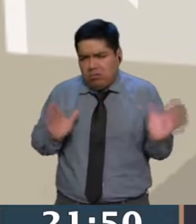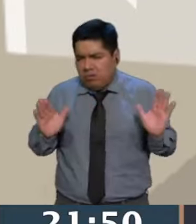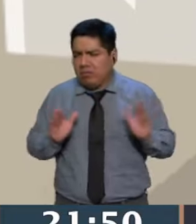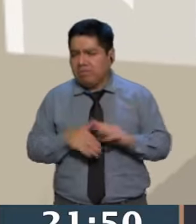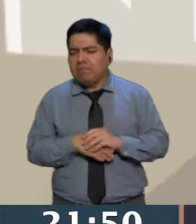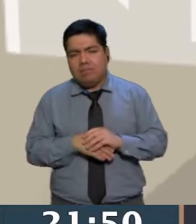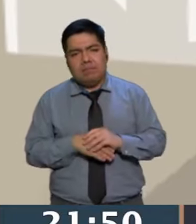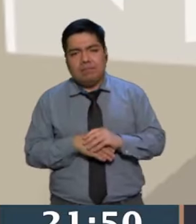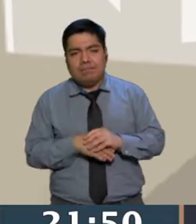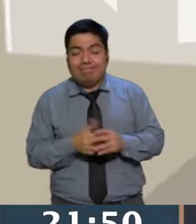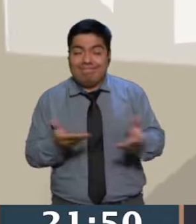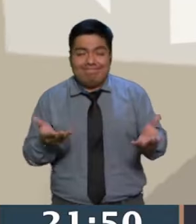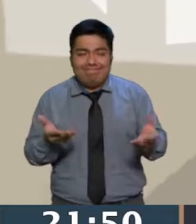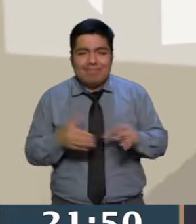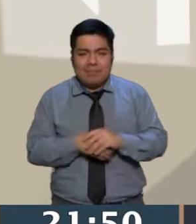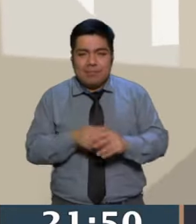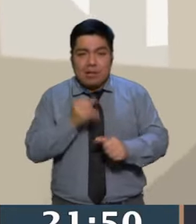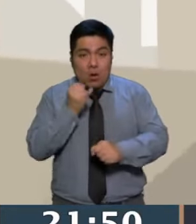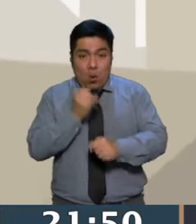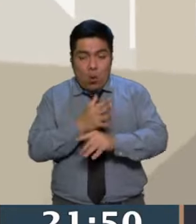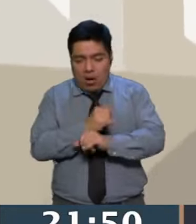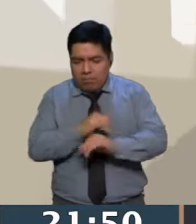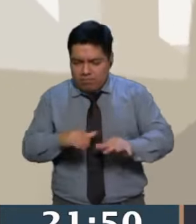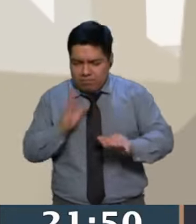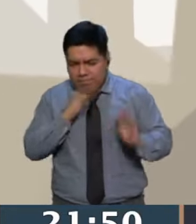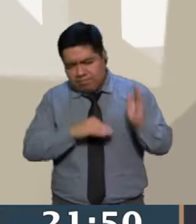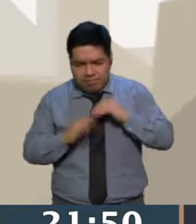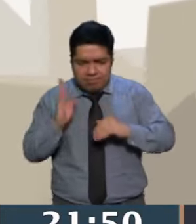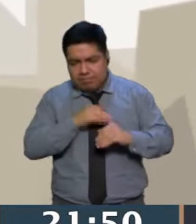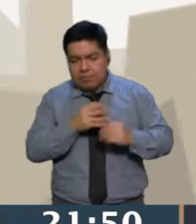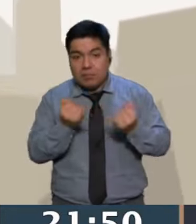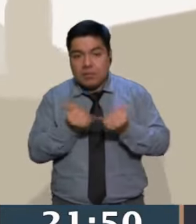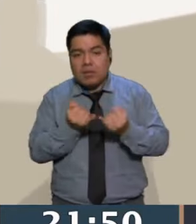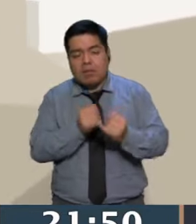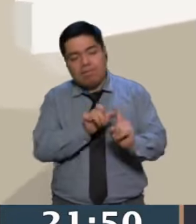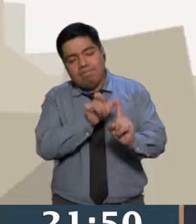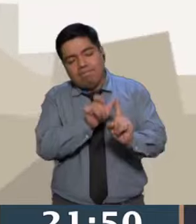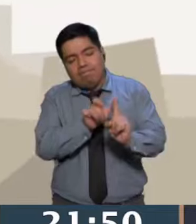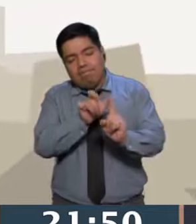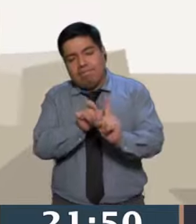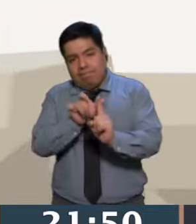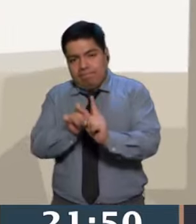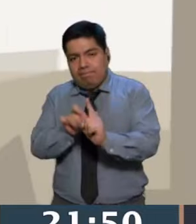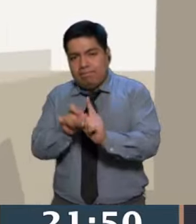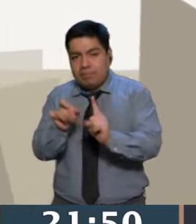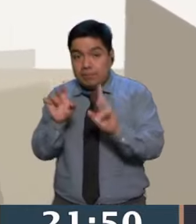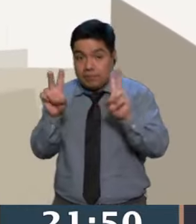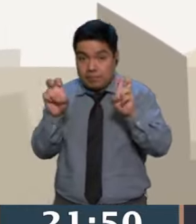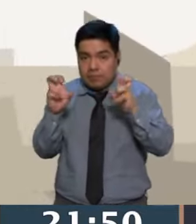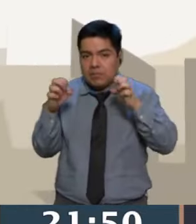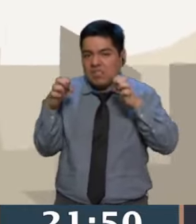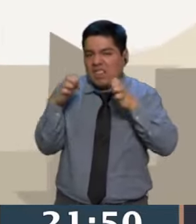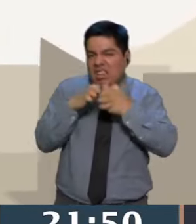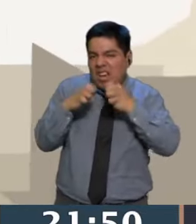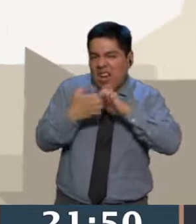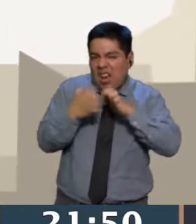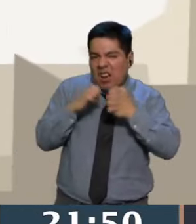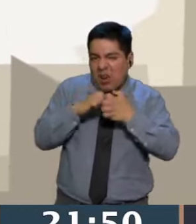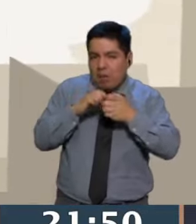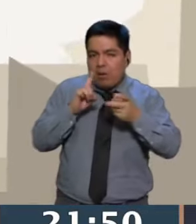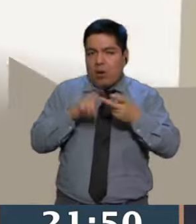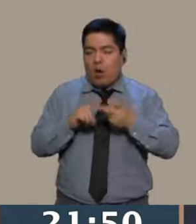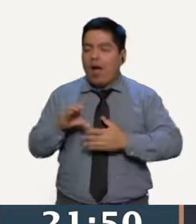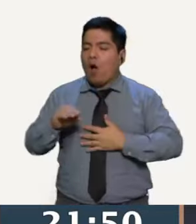los hechos de barbarie que se cometieron. No solo la desinformación, sino también calificar de enemigos